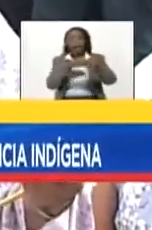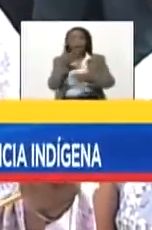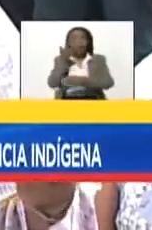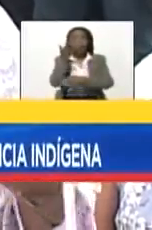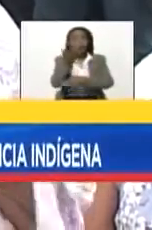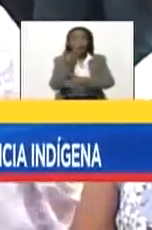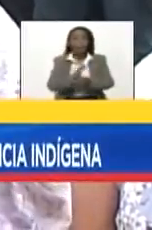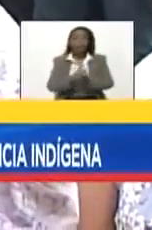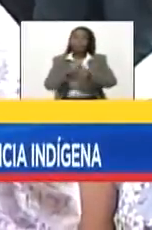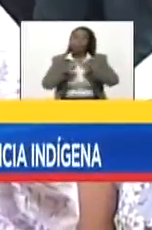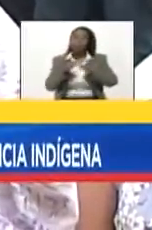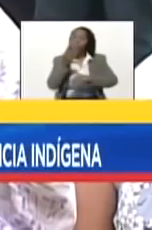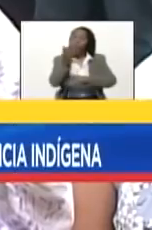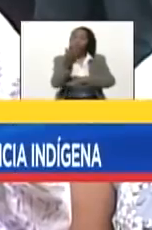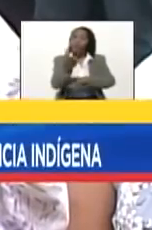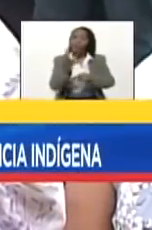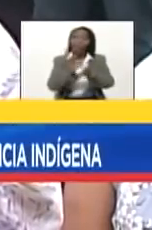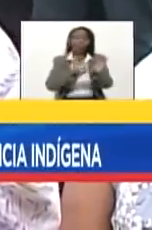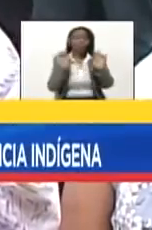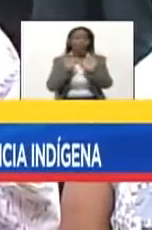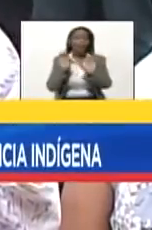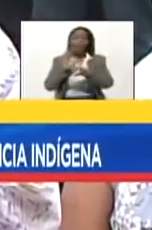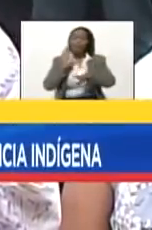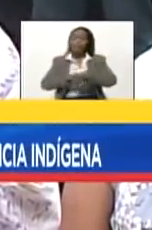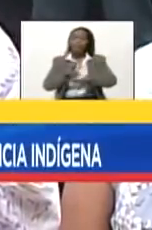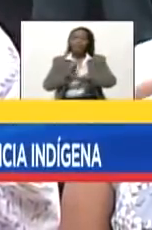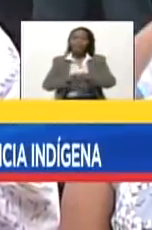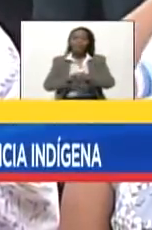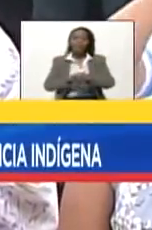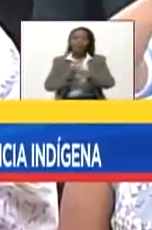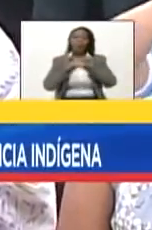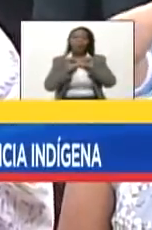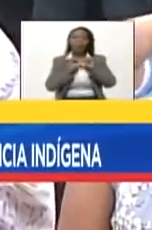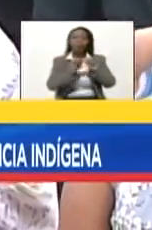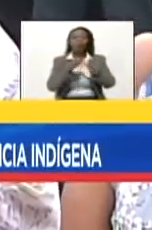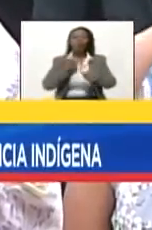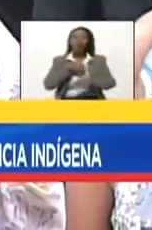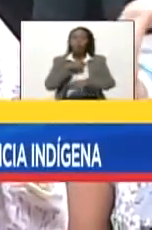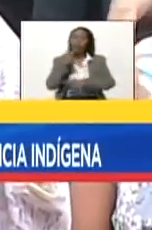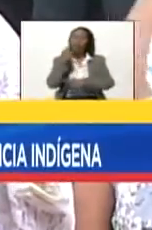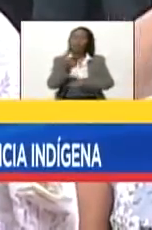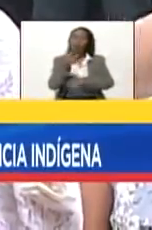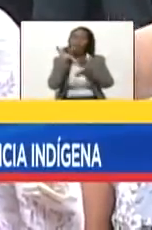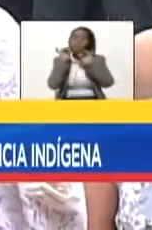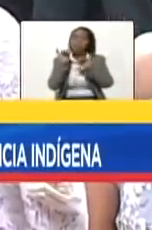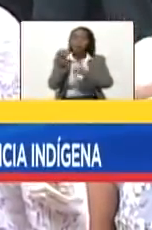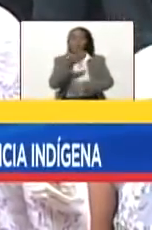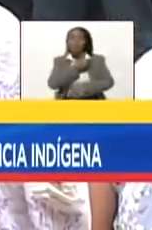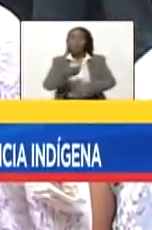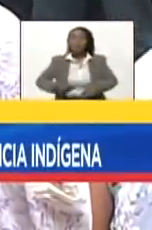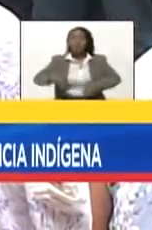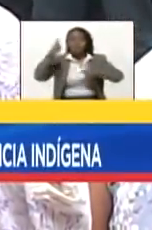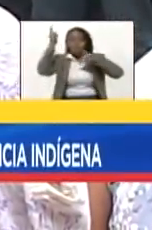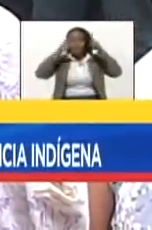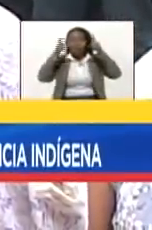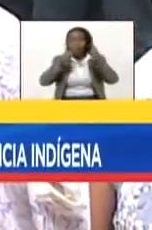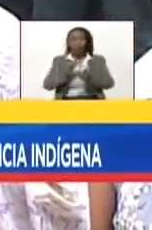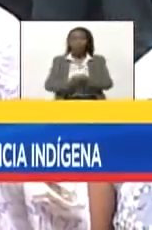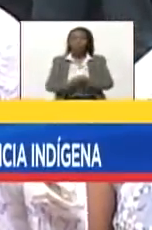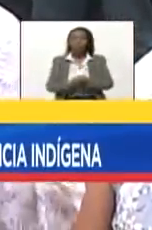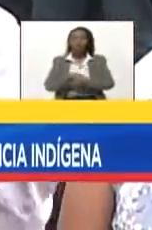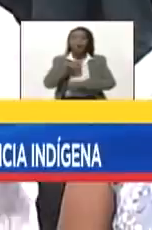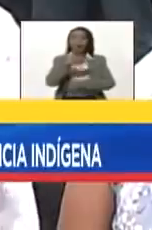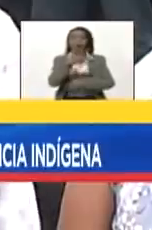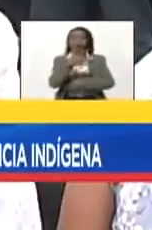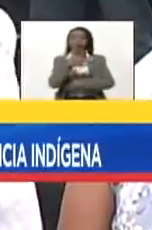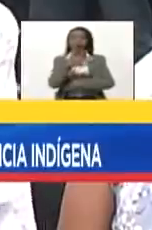usted, pero a usted nada le va a pasar. Se lo dijimos a sí mismo al presidente Chávez cuando